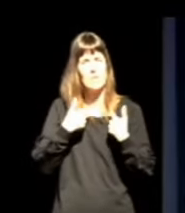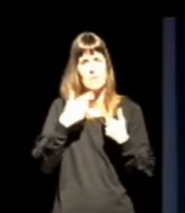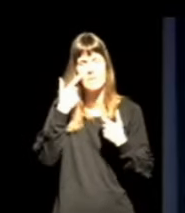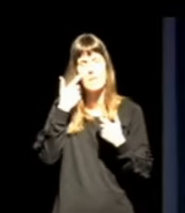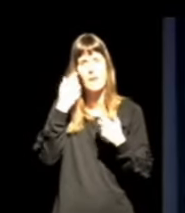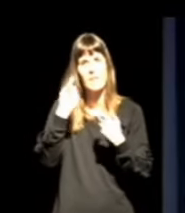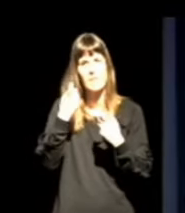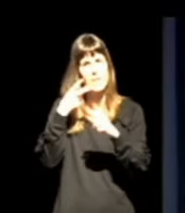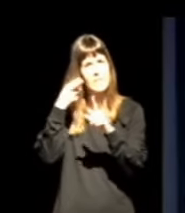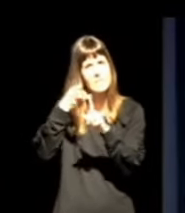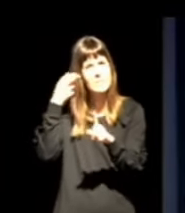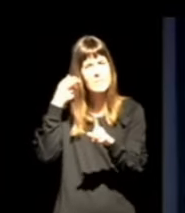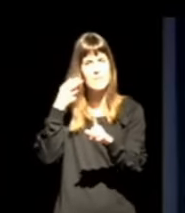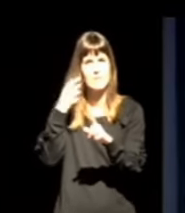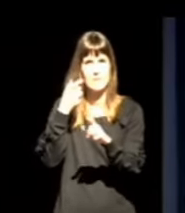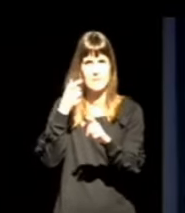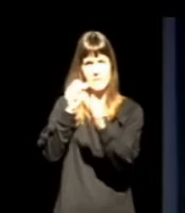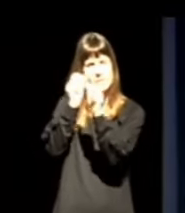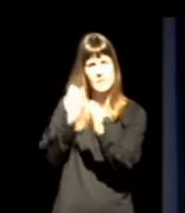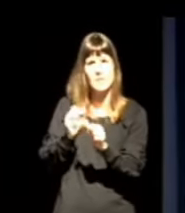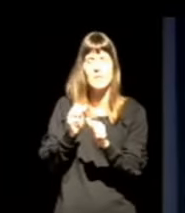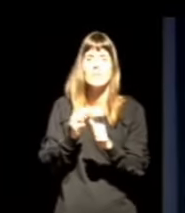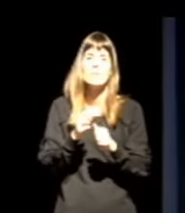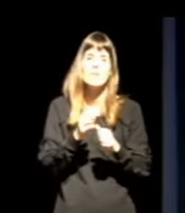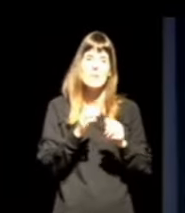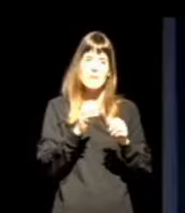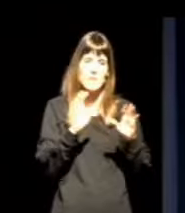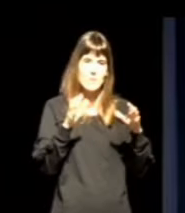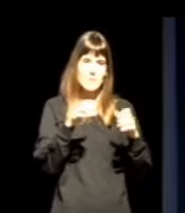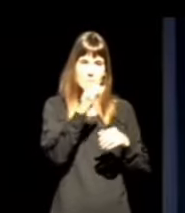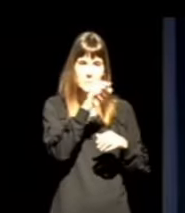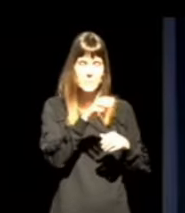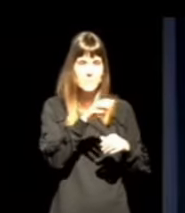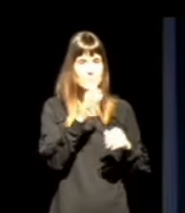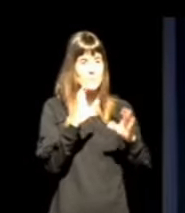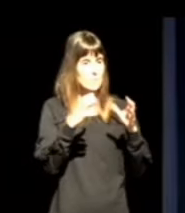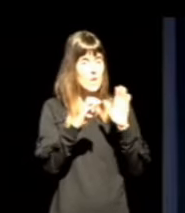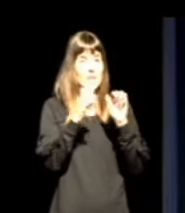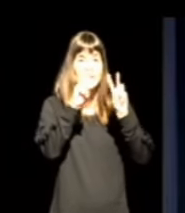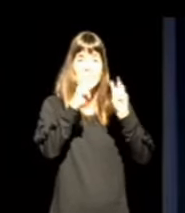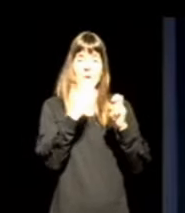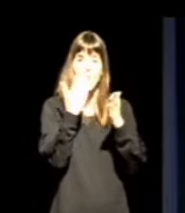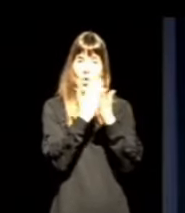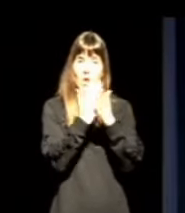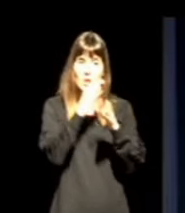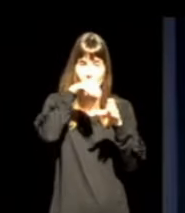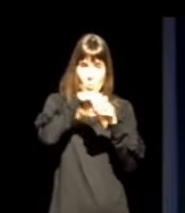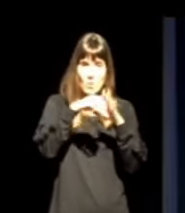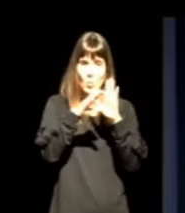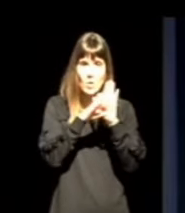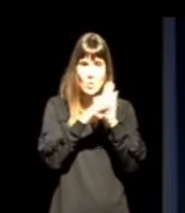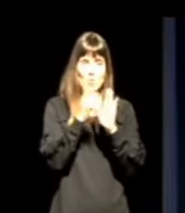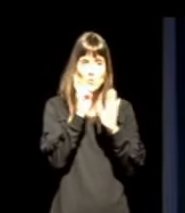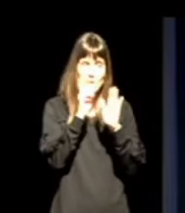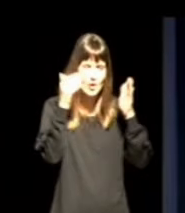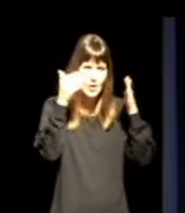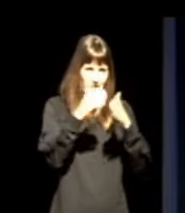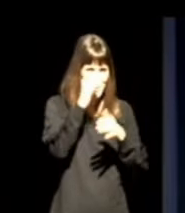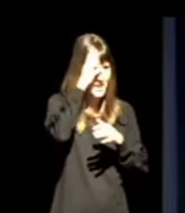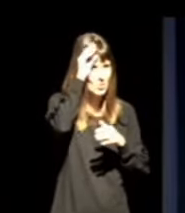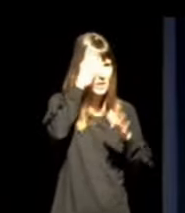Hay de trabajarse no solo el desarrollo intelectual de las materias curriculares, sino también el desarrollo emocional de las personas, que favorezca